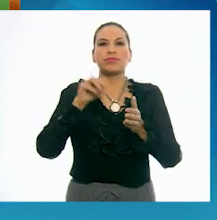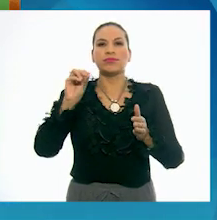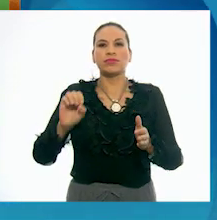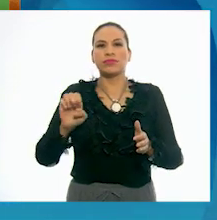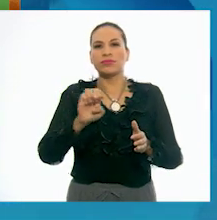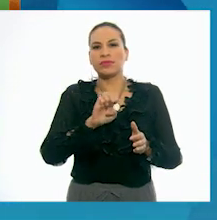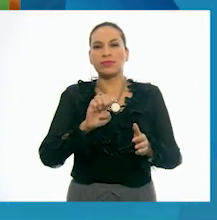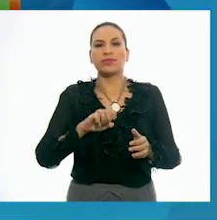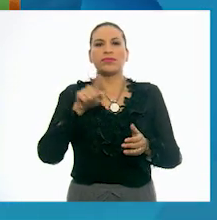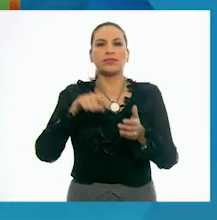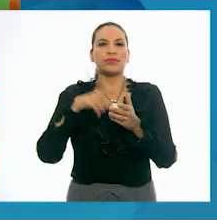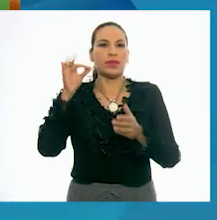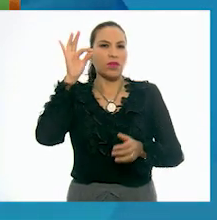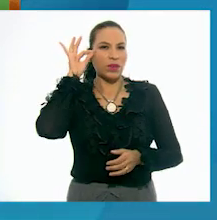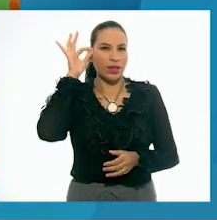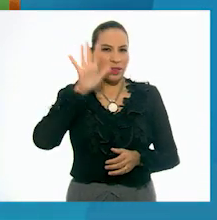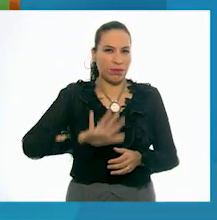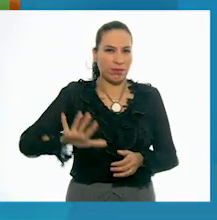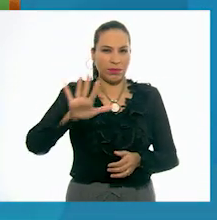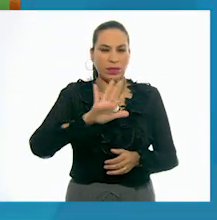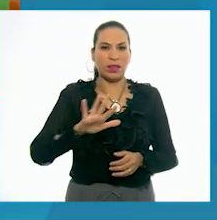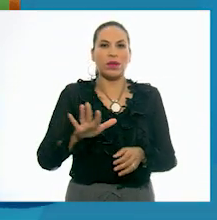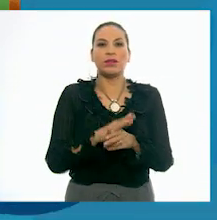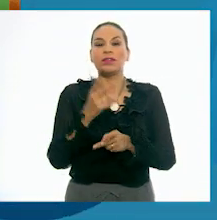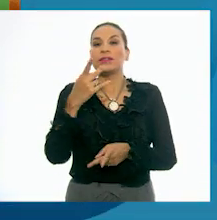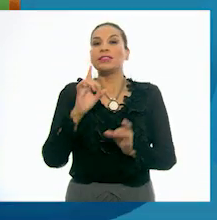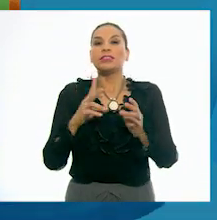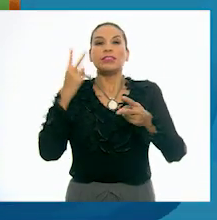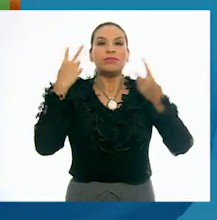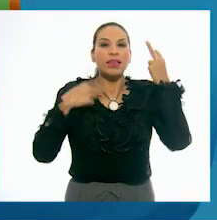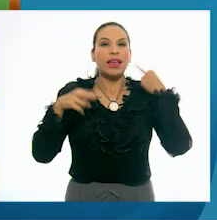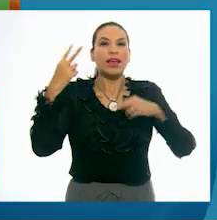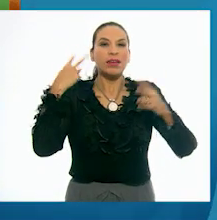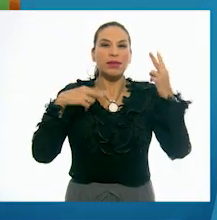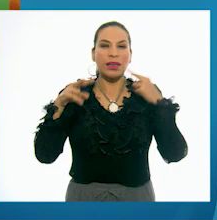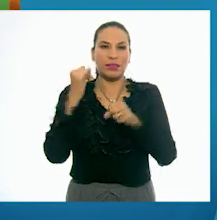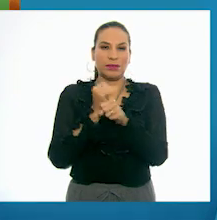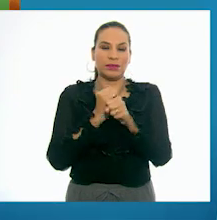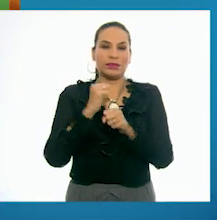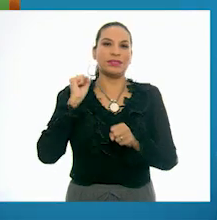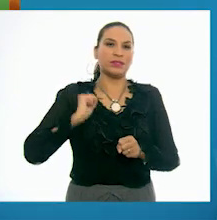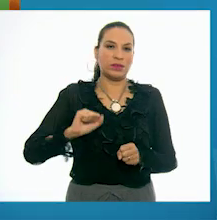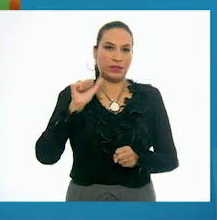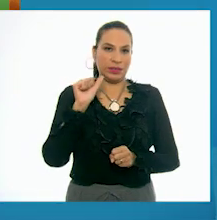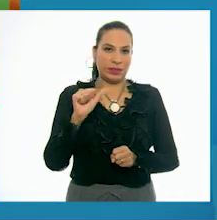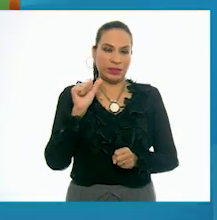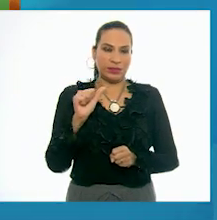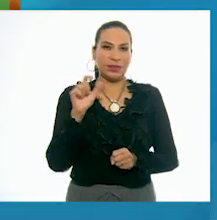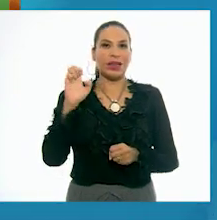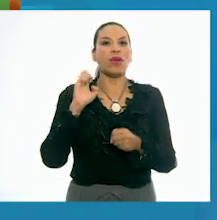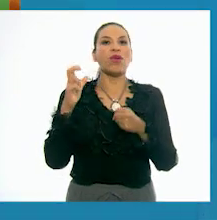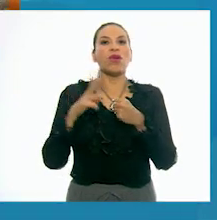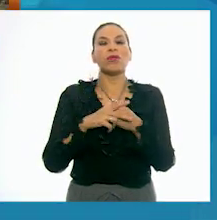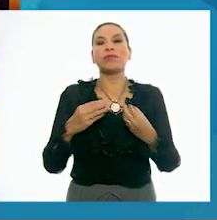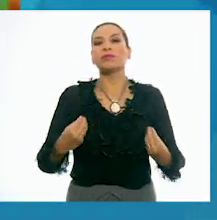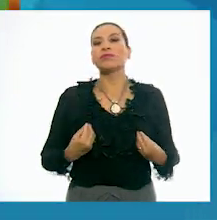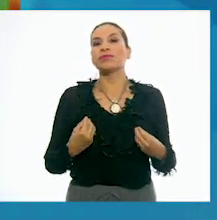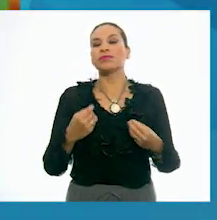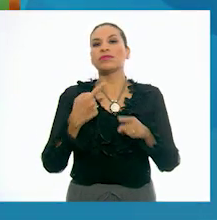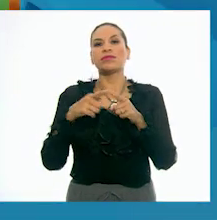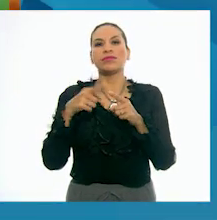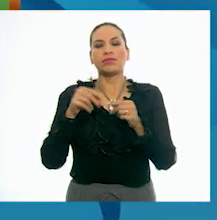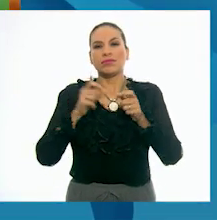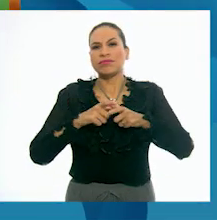hasta llegar a las Filipinas. Como resultado de los viajes de exploración del siglo XVI, los europeos vivieron una